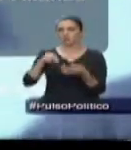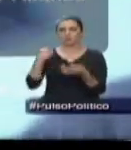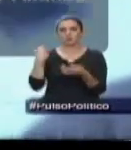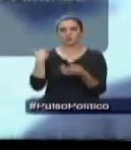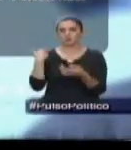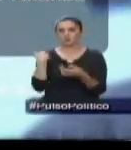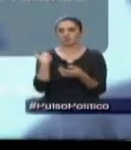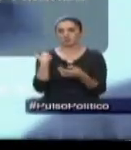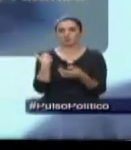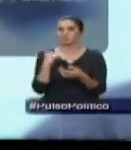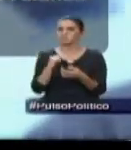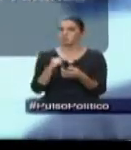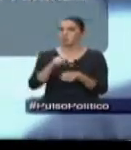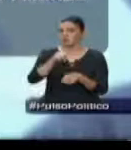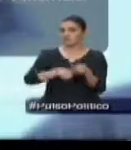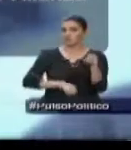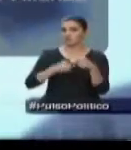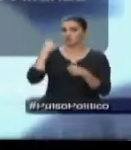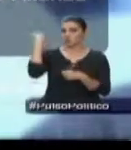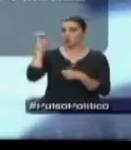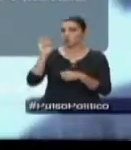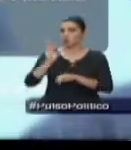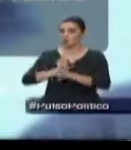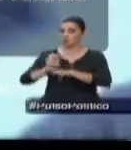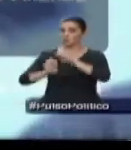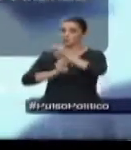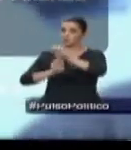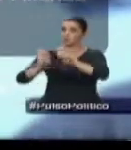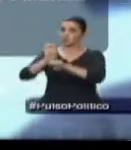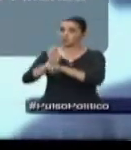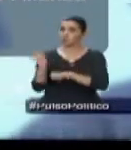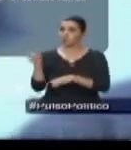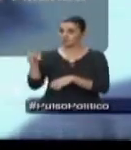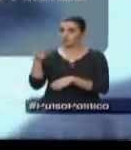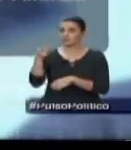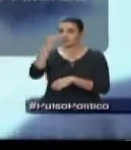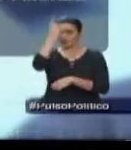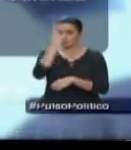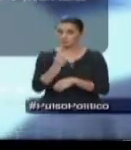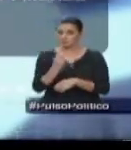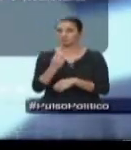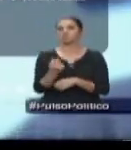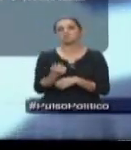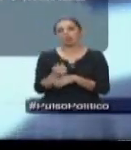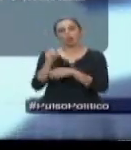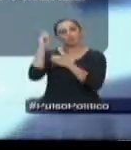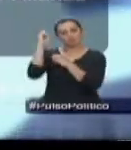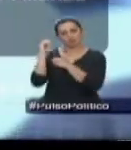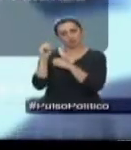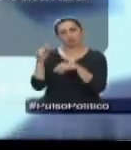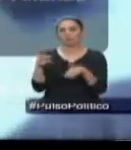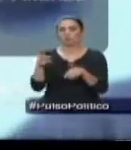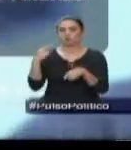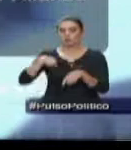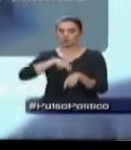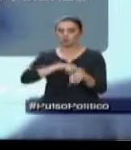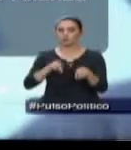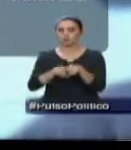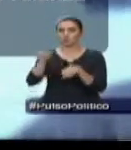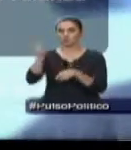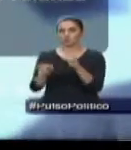regresión de derechos ni afectaban la estructura del estado ese dictamen de la corte es vinculante y nosotros como asambleístas